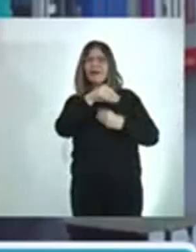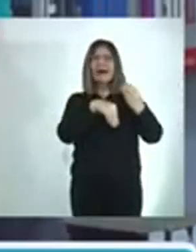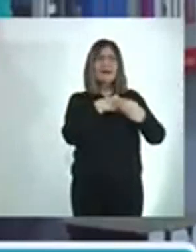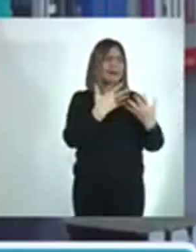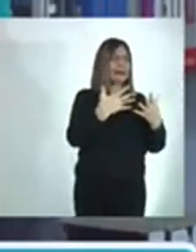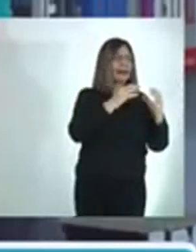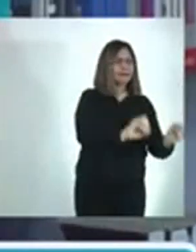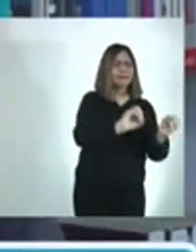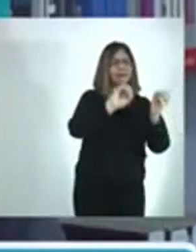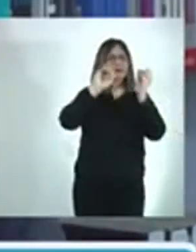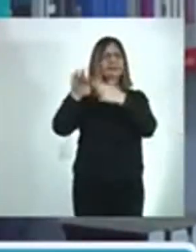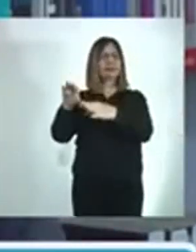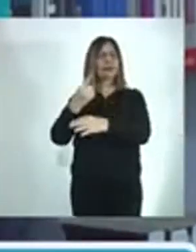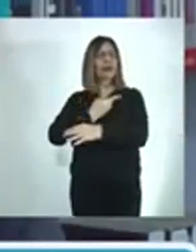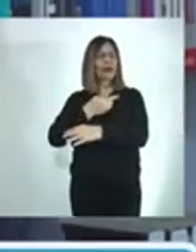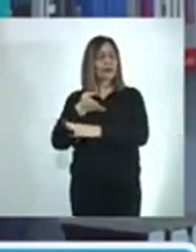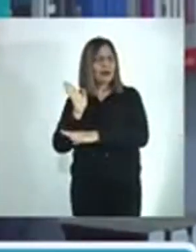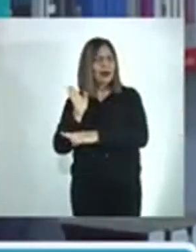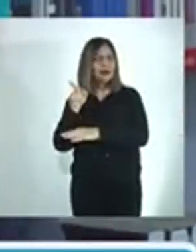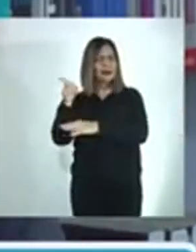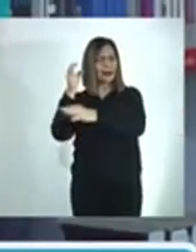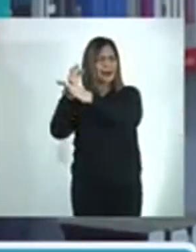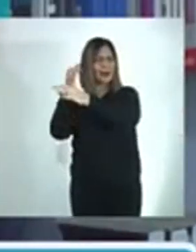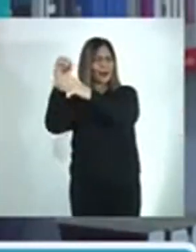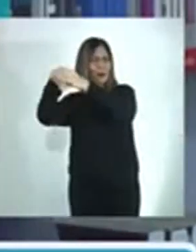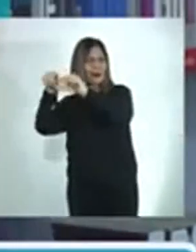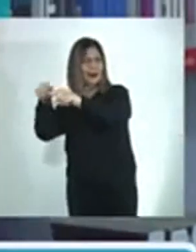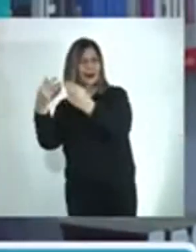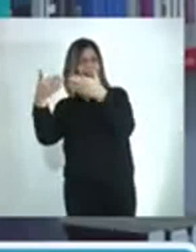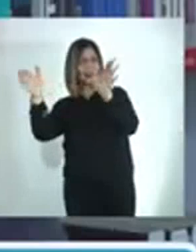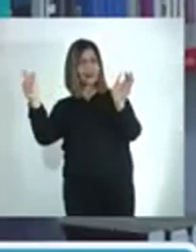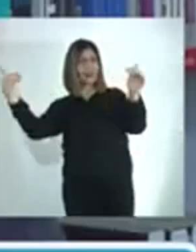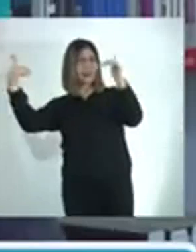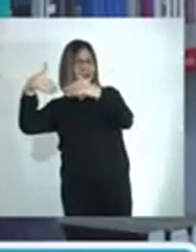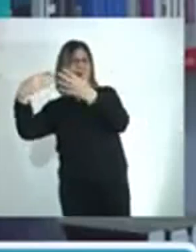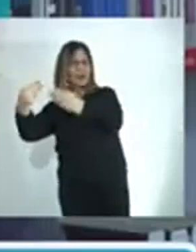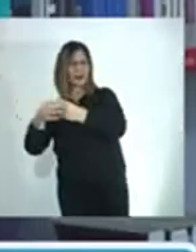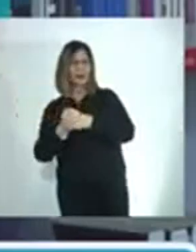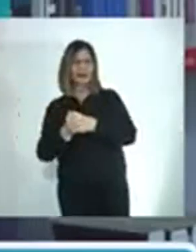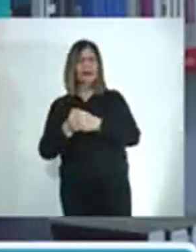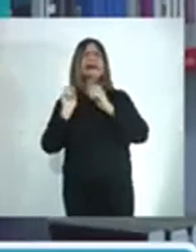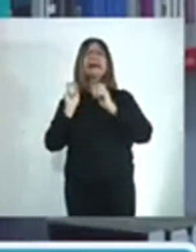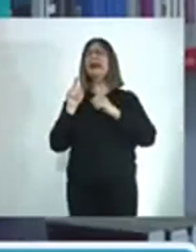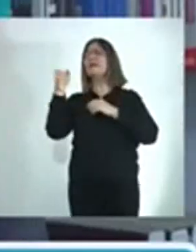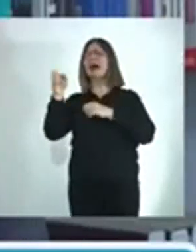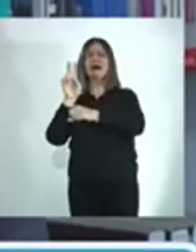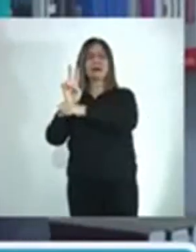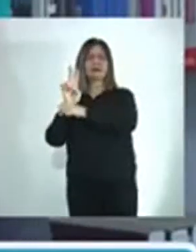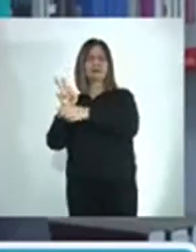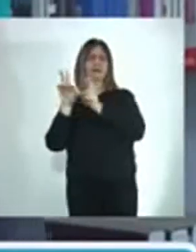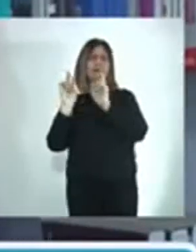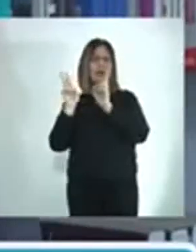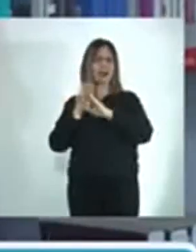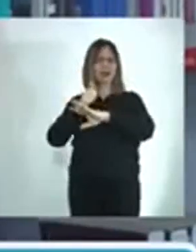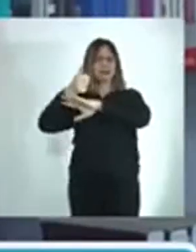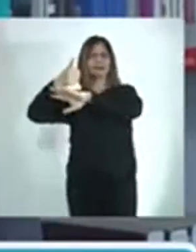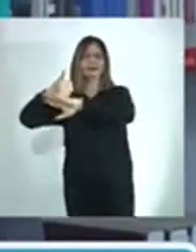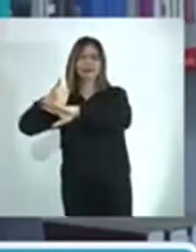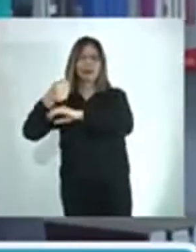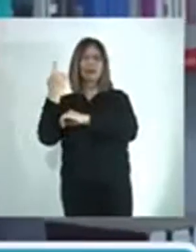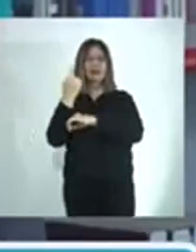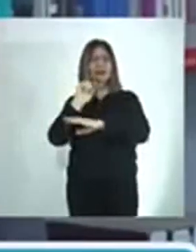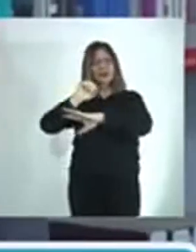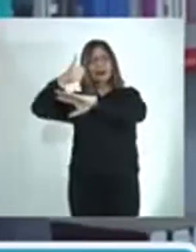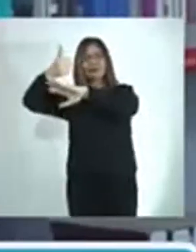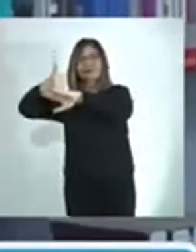familias que han sufrido las inclemencias del tiempo. Bueno, todo eso es la docencia. Y todo eso es la maestra y el